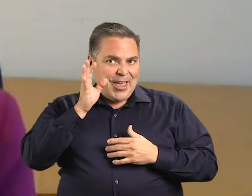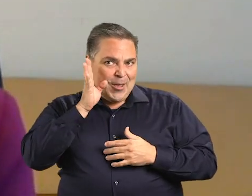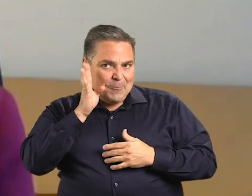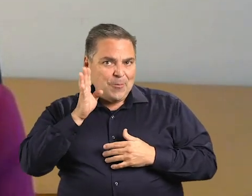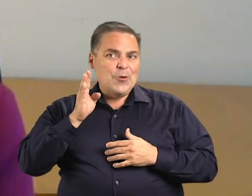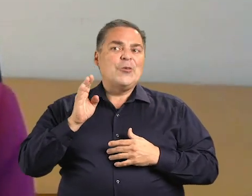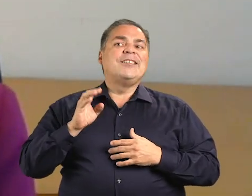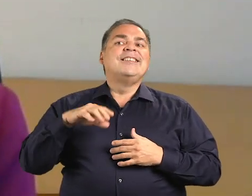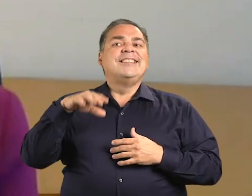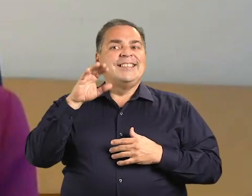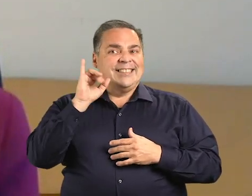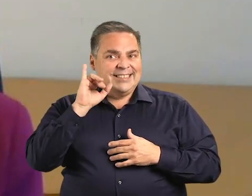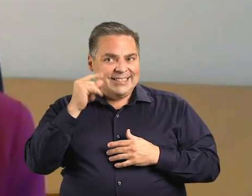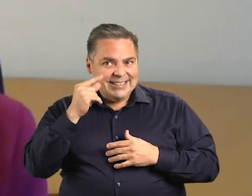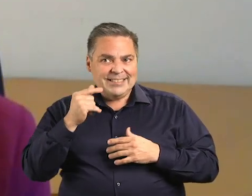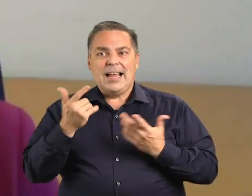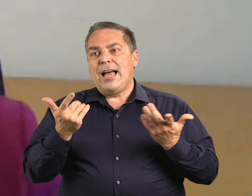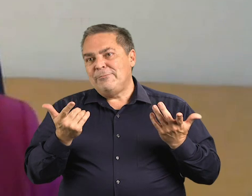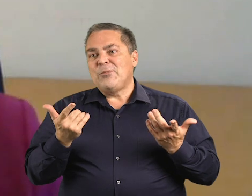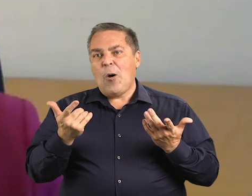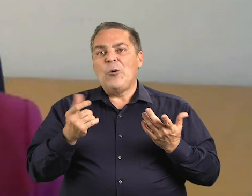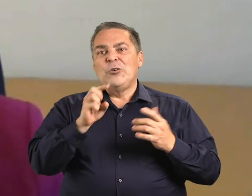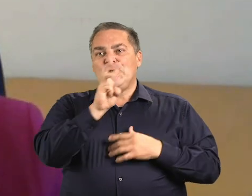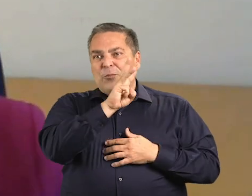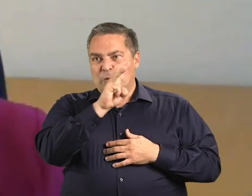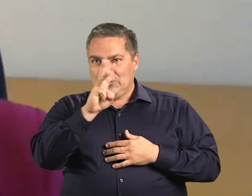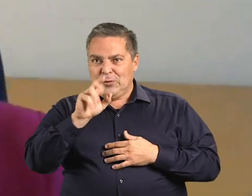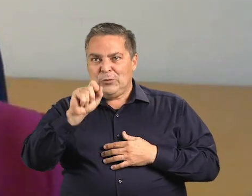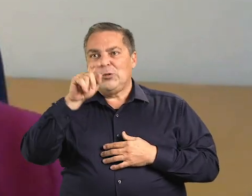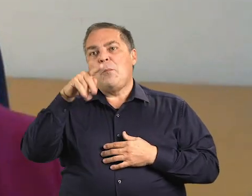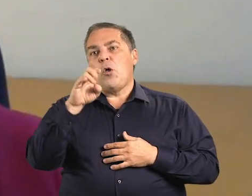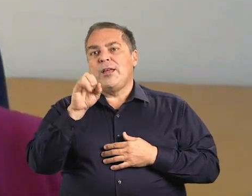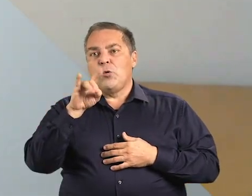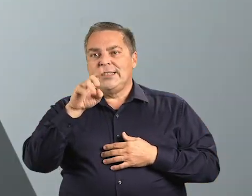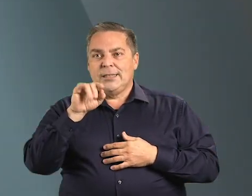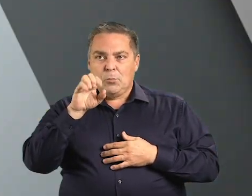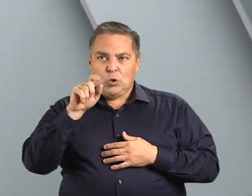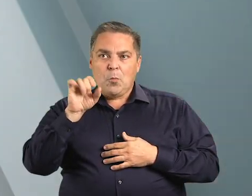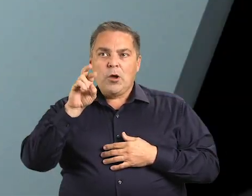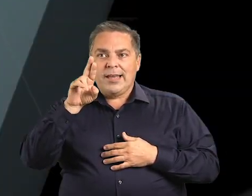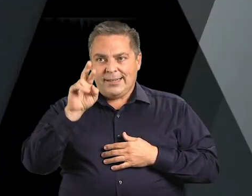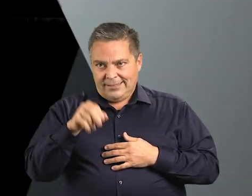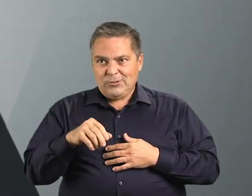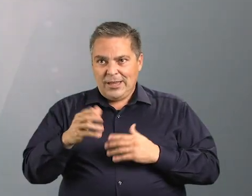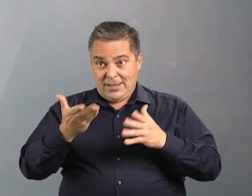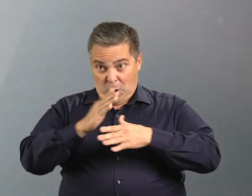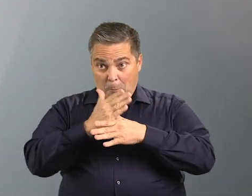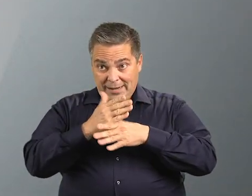Comparte este video con otras personas para que puedan beneficiarse de la información.